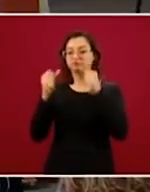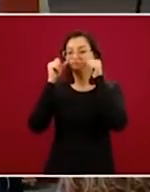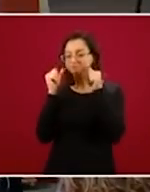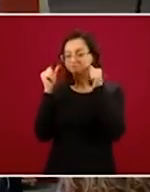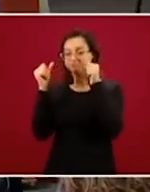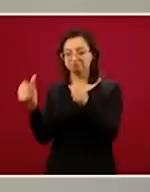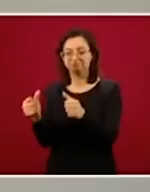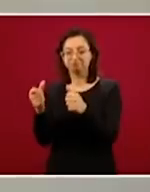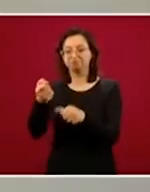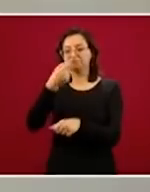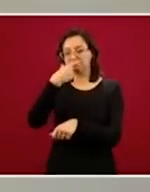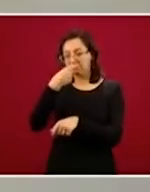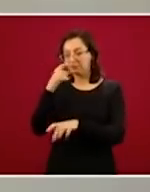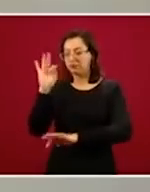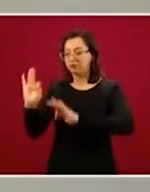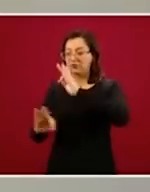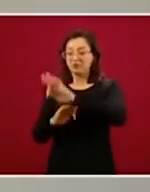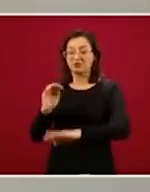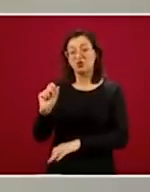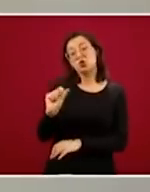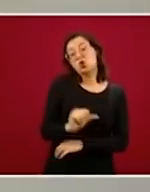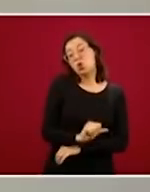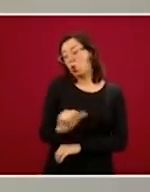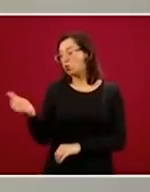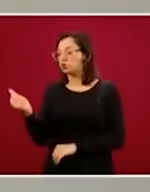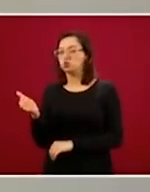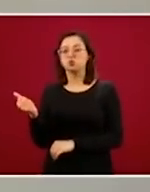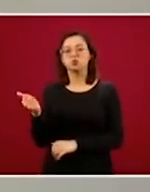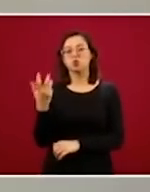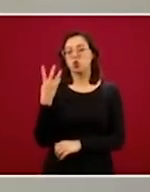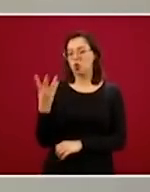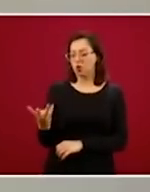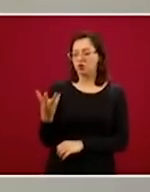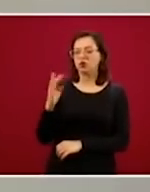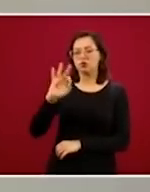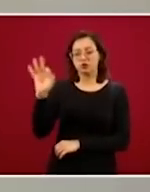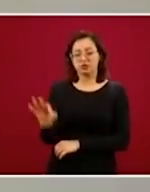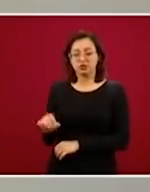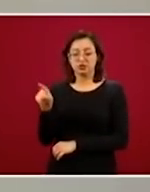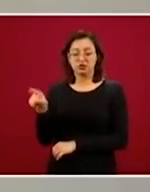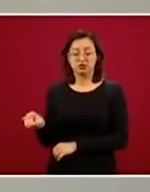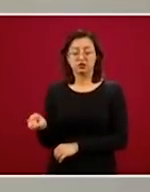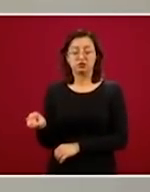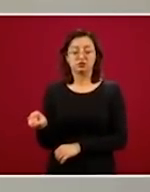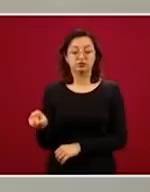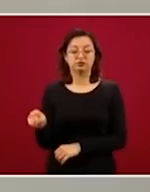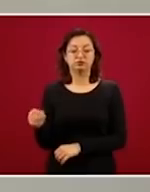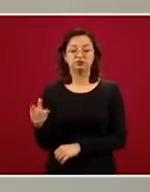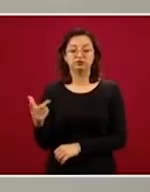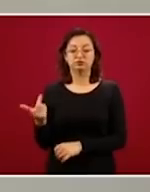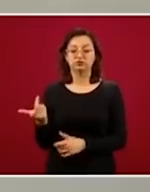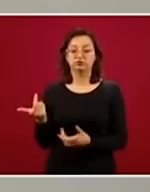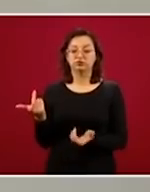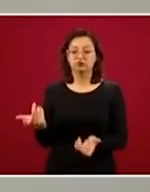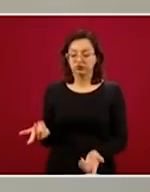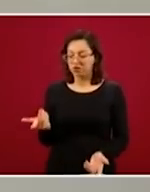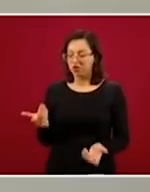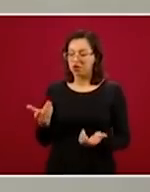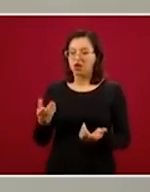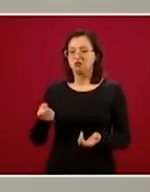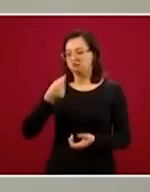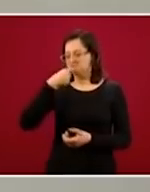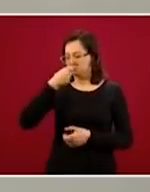tratamiento y un porcentaje aún menor que no llega al 4 40 por ciento entran en control sostenido